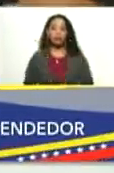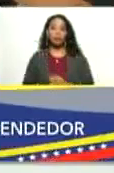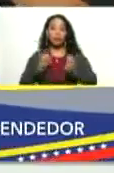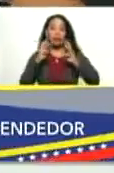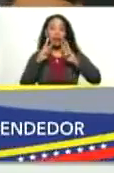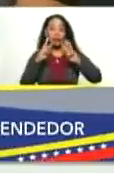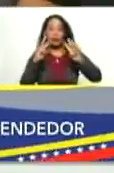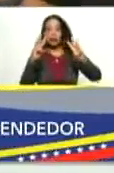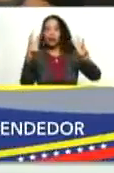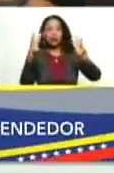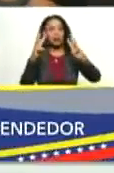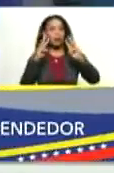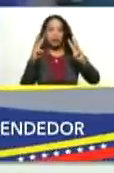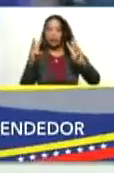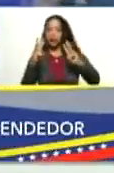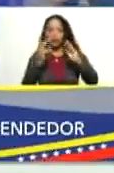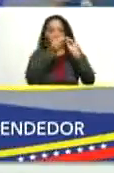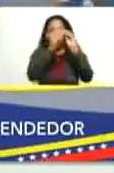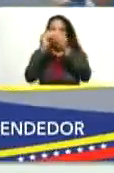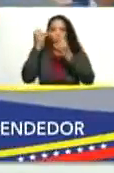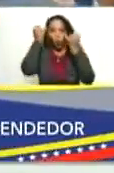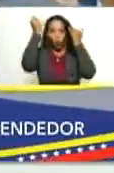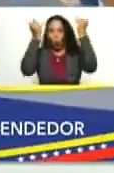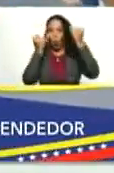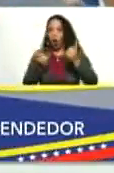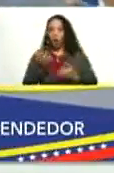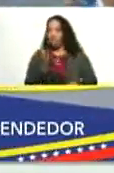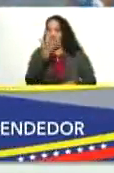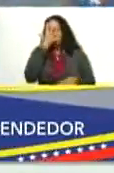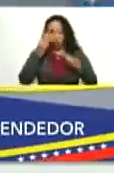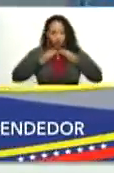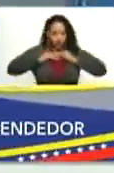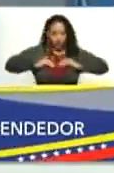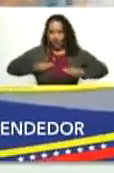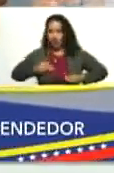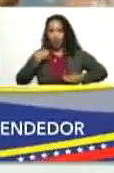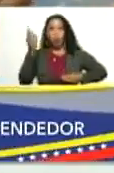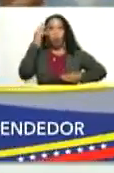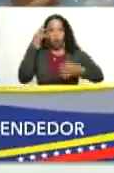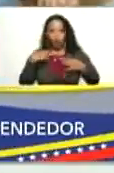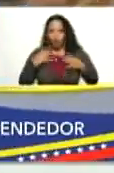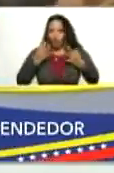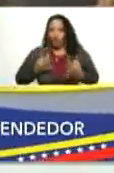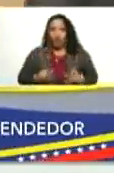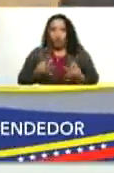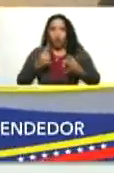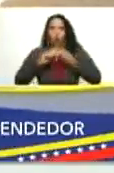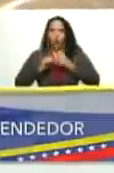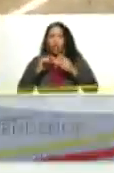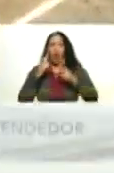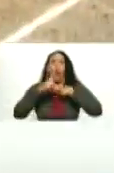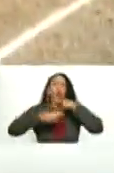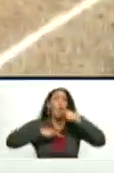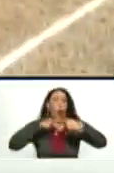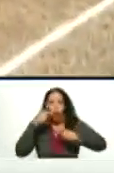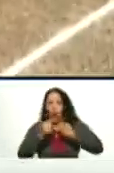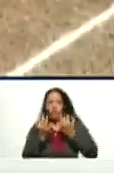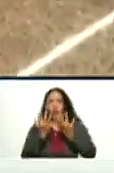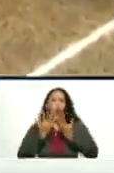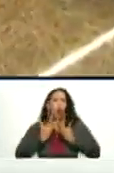impresionante en la elaboración de sus disfraces, de sus uniformes, el colorido,